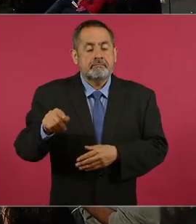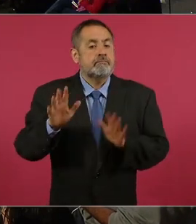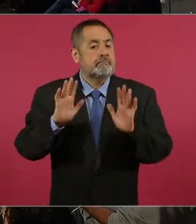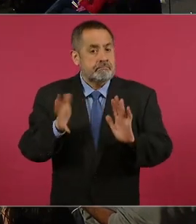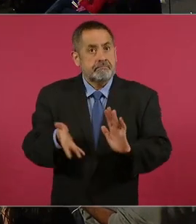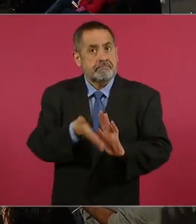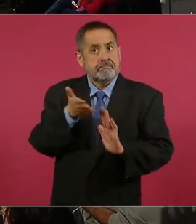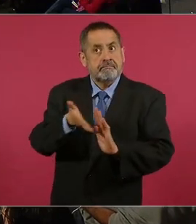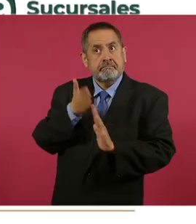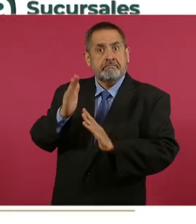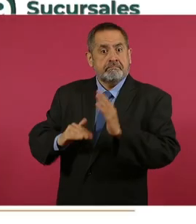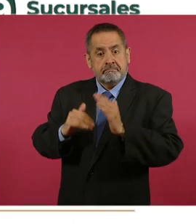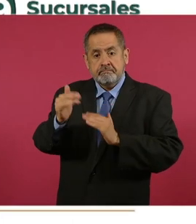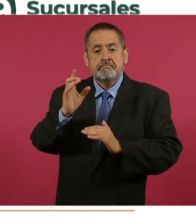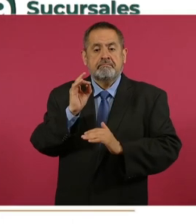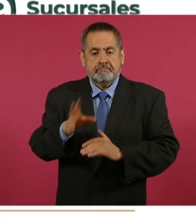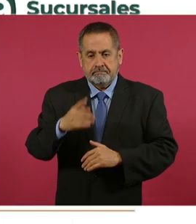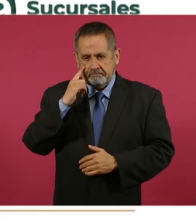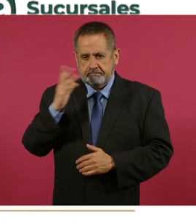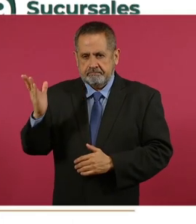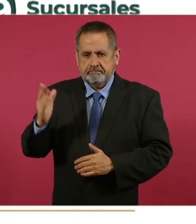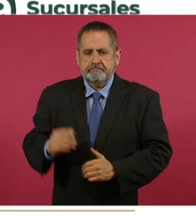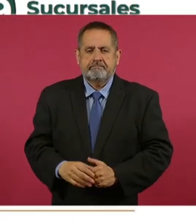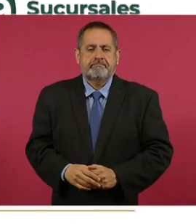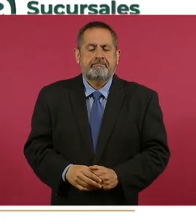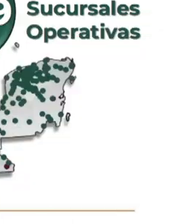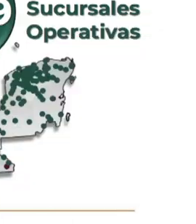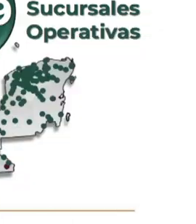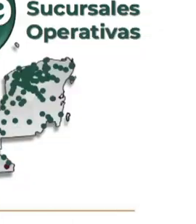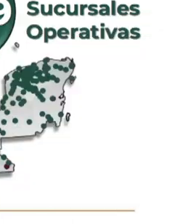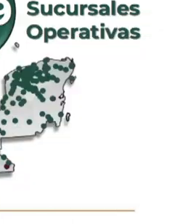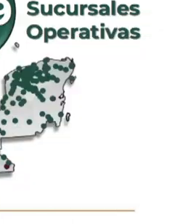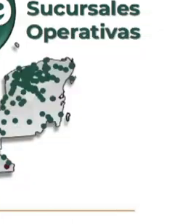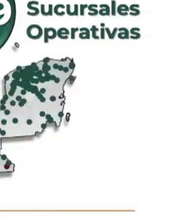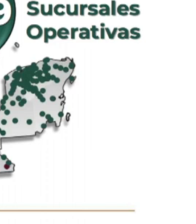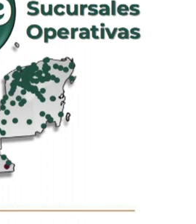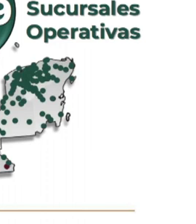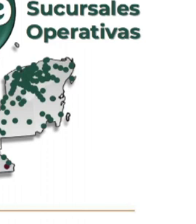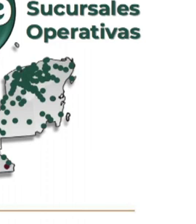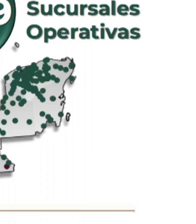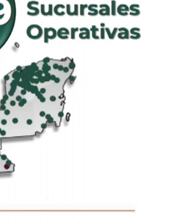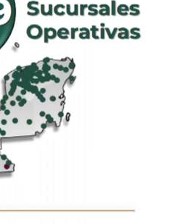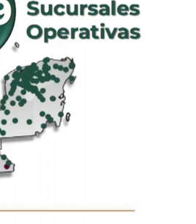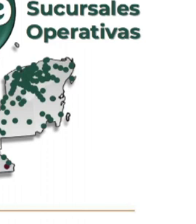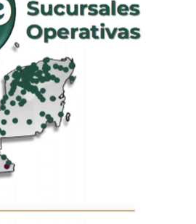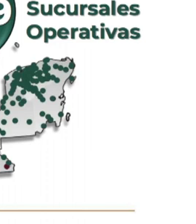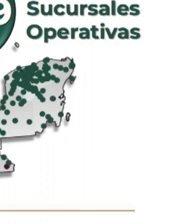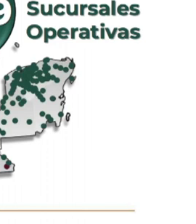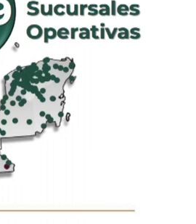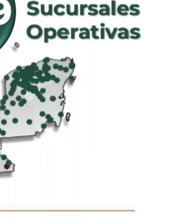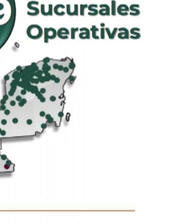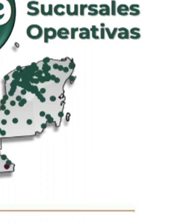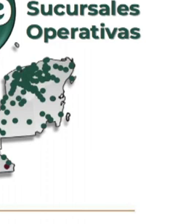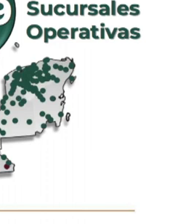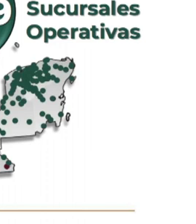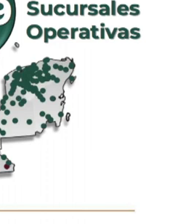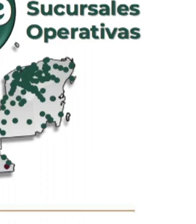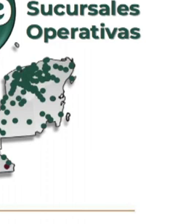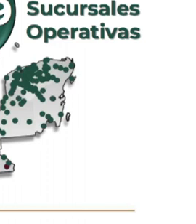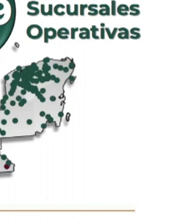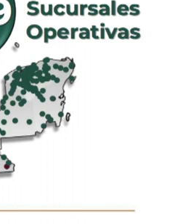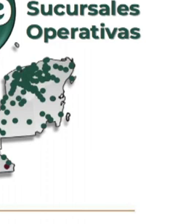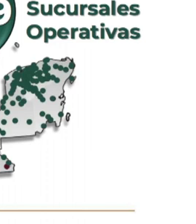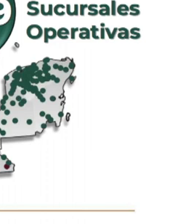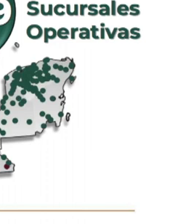su totalidad por la Secretaría de la Defensa Nacional a través de su cuerpo de ingenieros. De estas sucursales